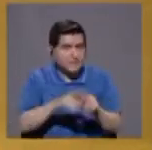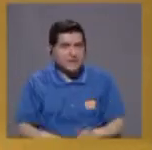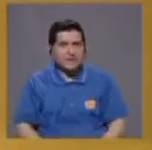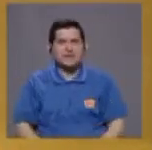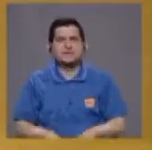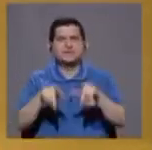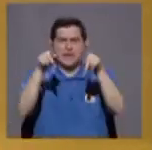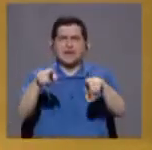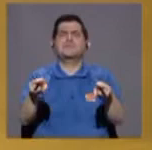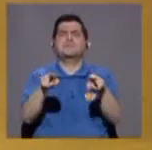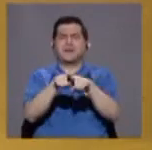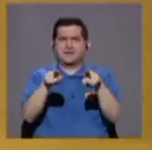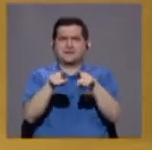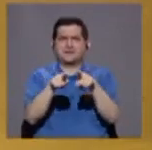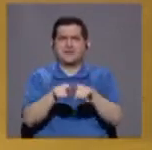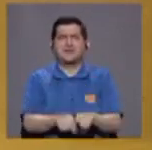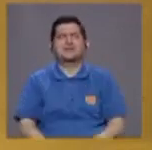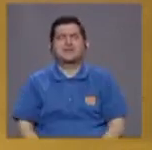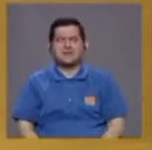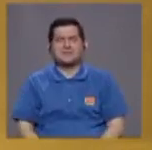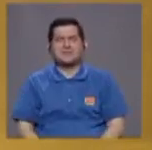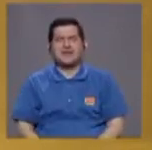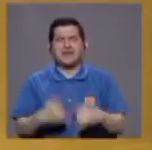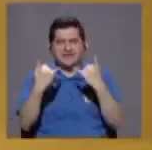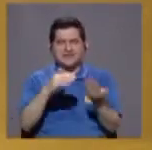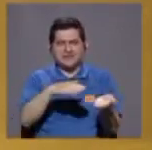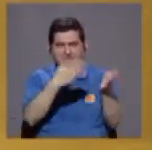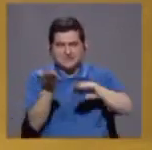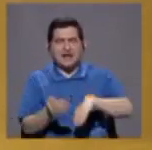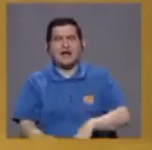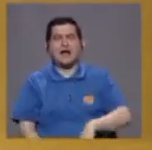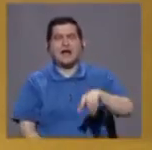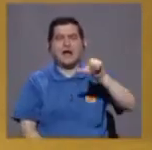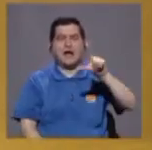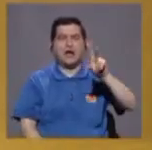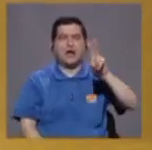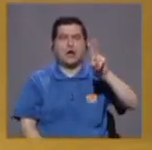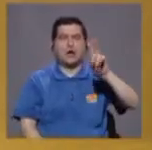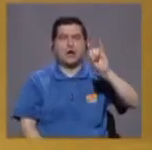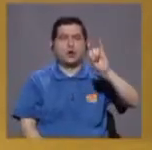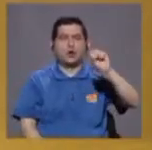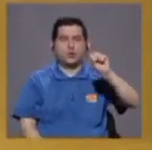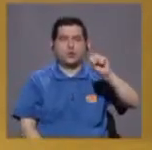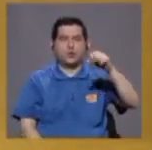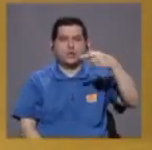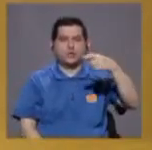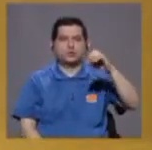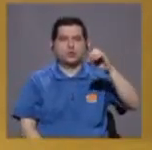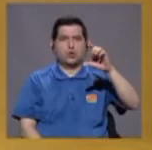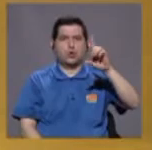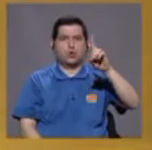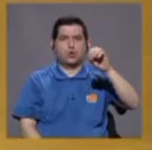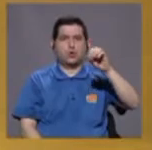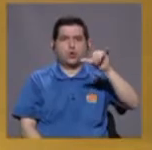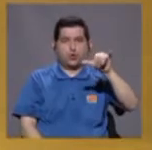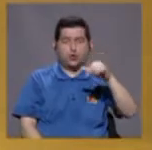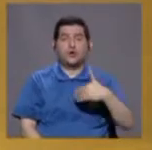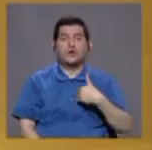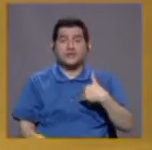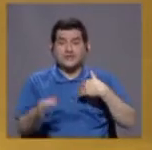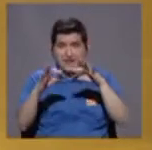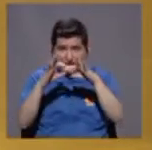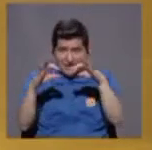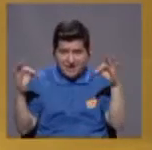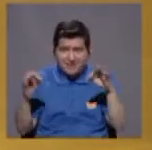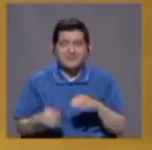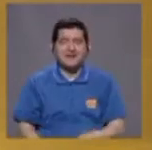que también se nos adelantó, don Luis Godoy, que tenía una frase que le daba